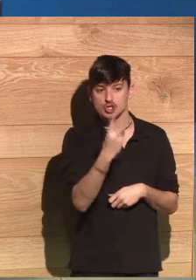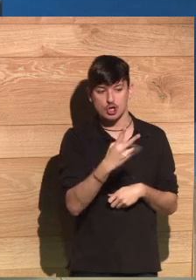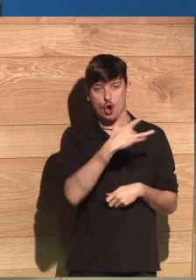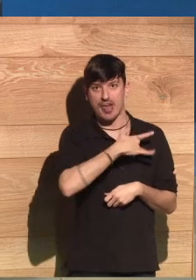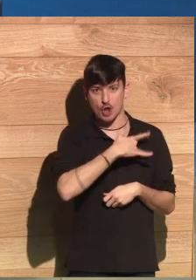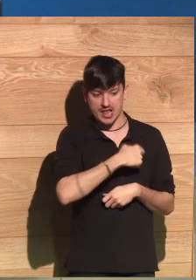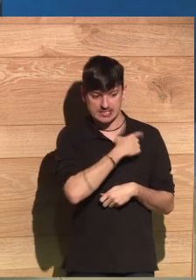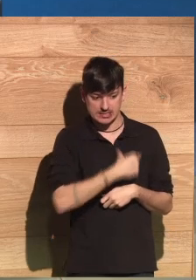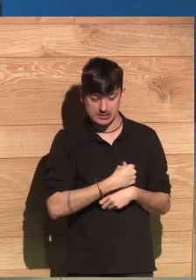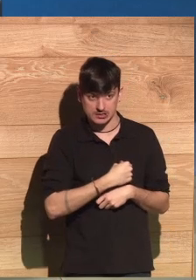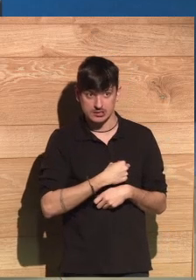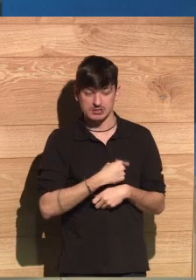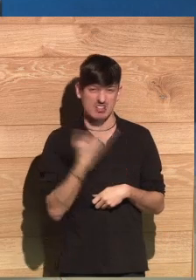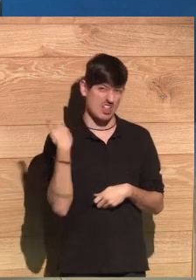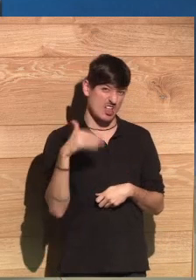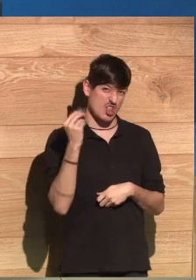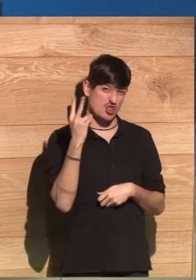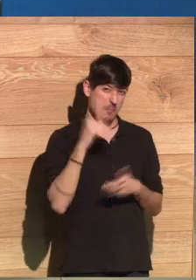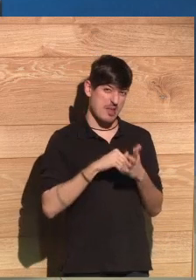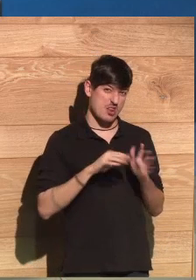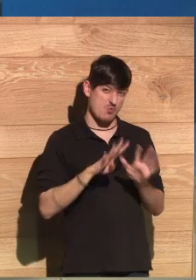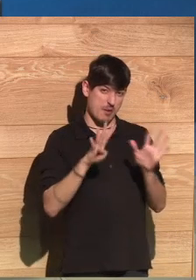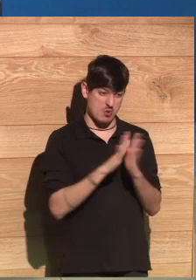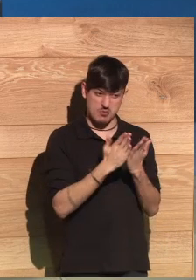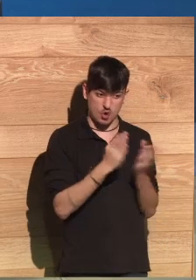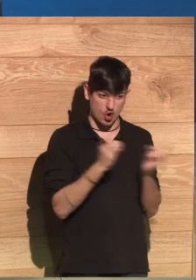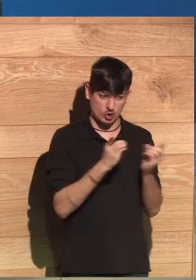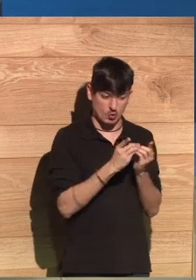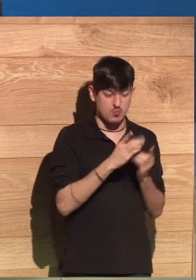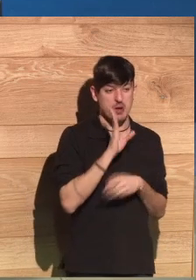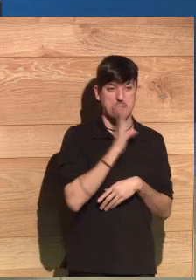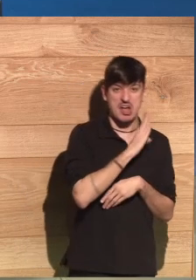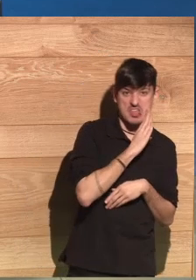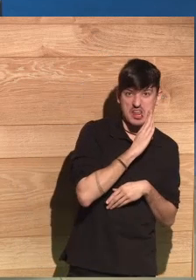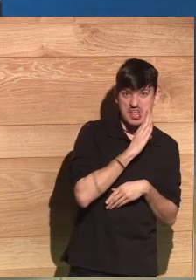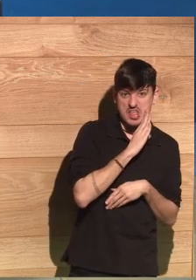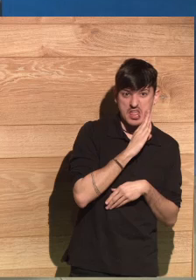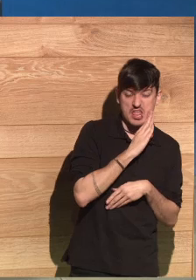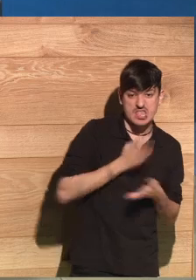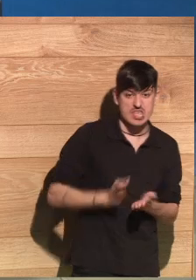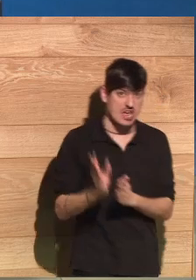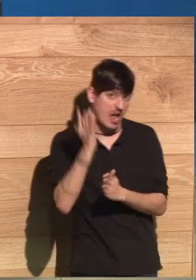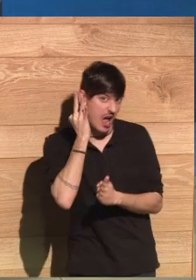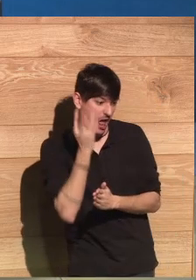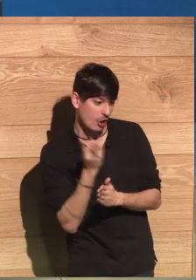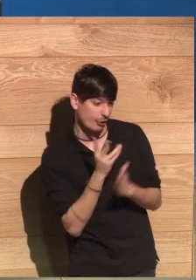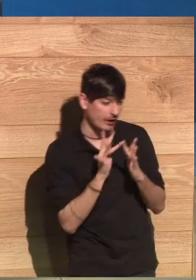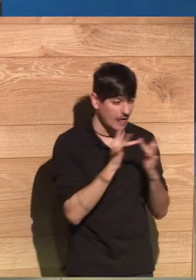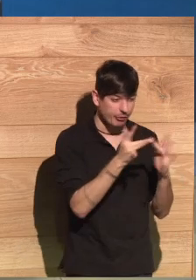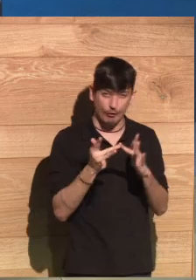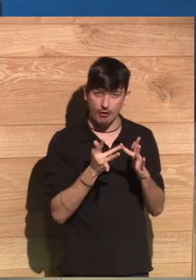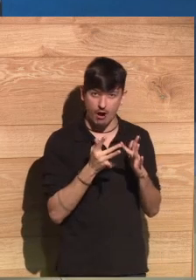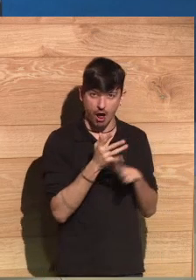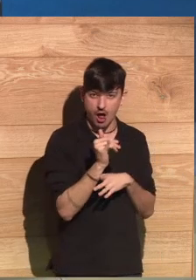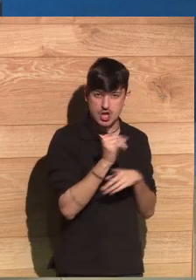que es una novela muy breve, que es la construcción de una madre y una hija, está impregnada de fantasía.